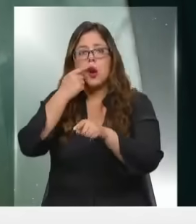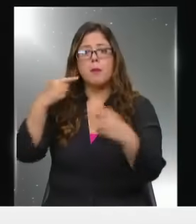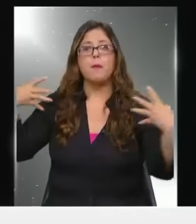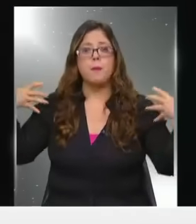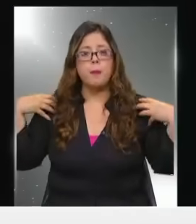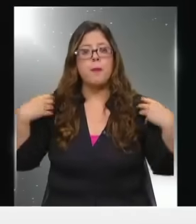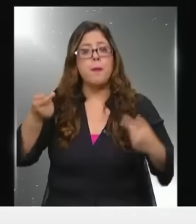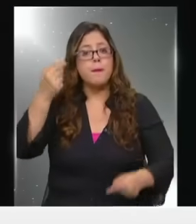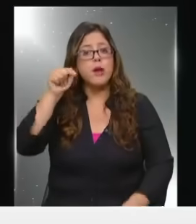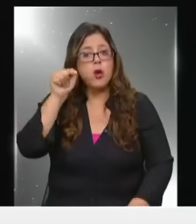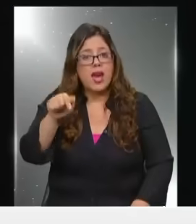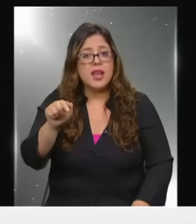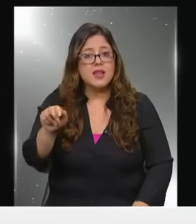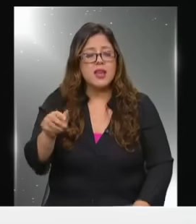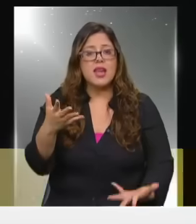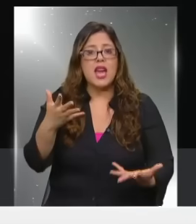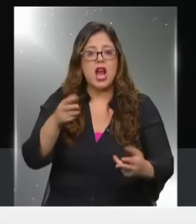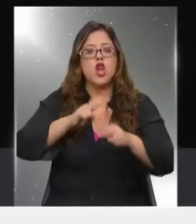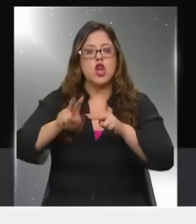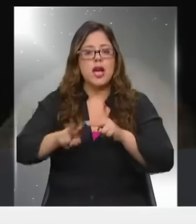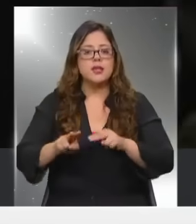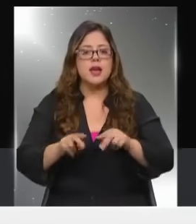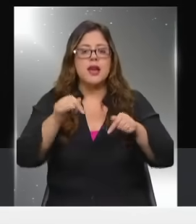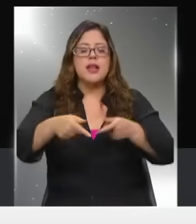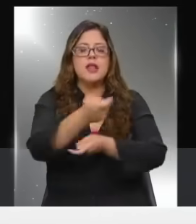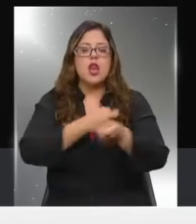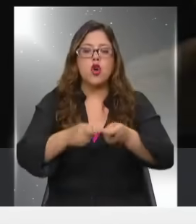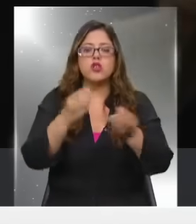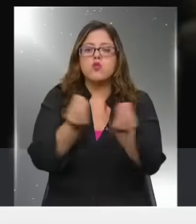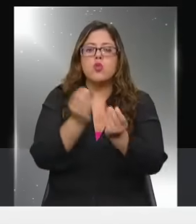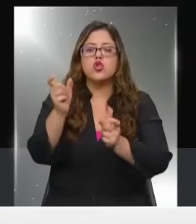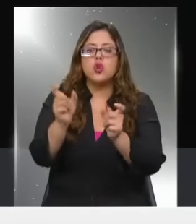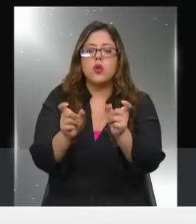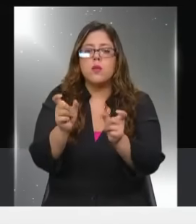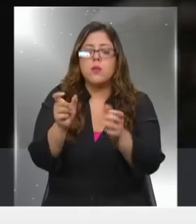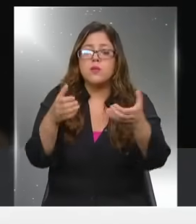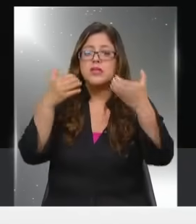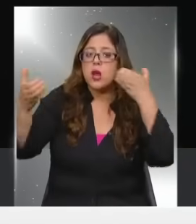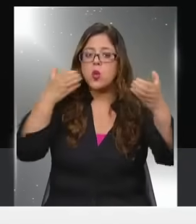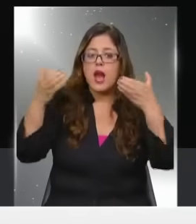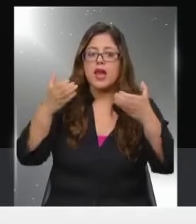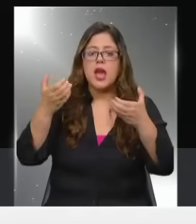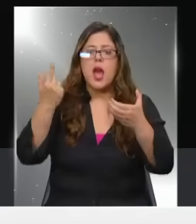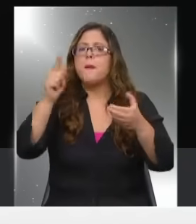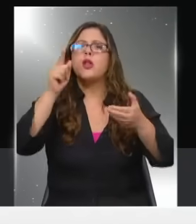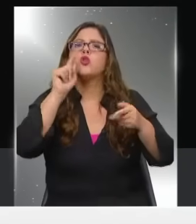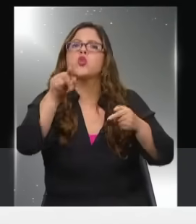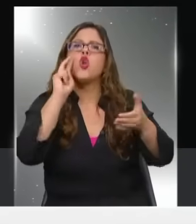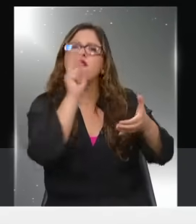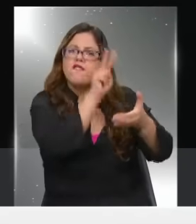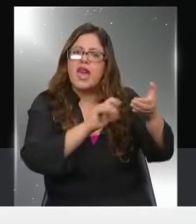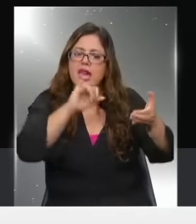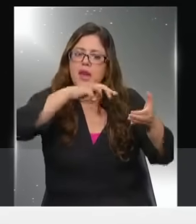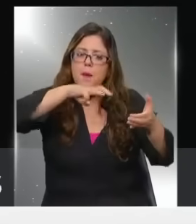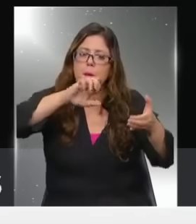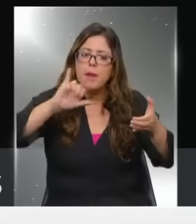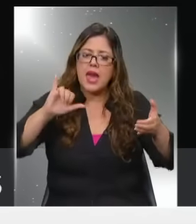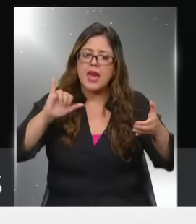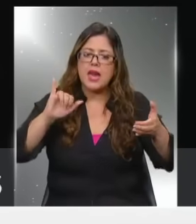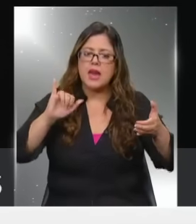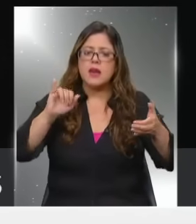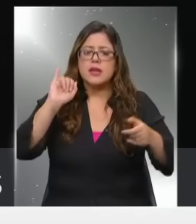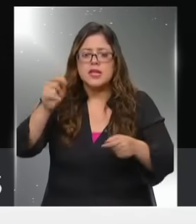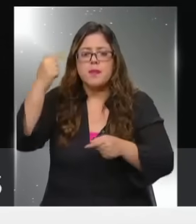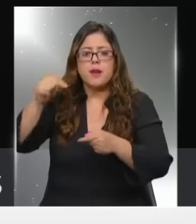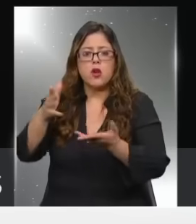encargado, pero esta es su reacción. En este negocio se reciben muchos teléfonos en parte pago también. ¿Pero no revisan, por ejemplo, el email? Claro que se revisa, pero si el seguro se